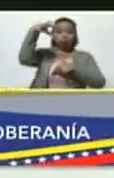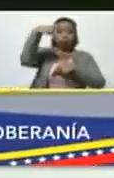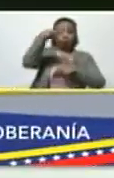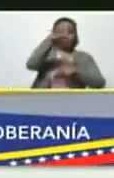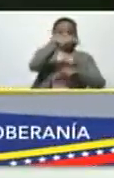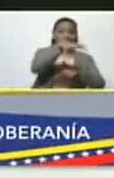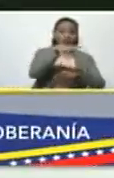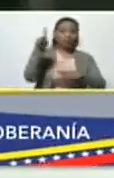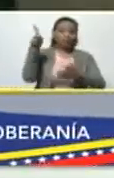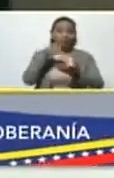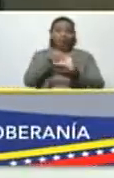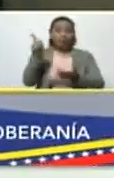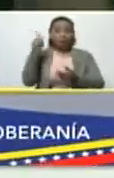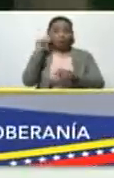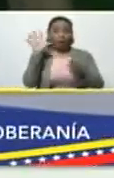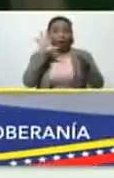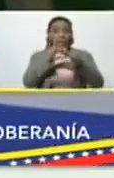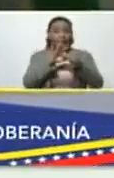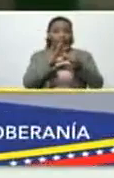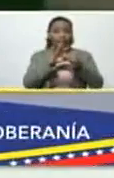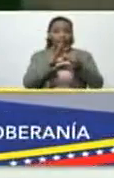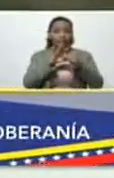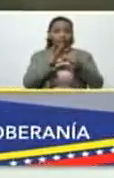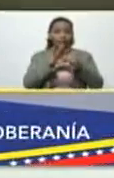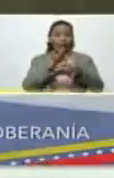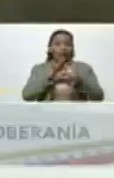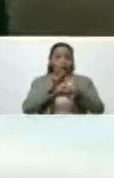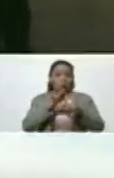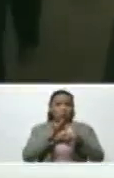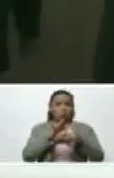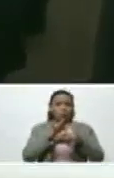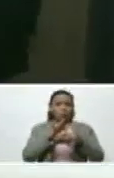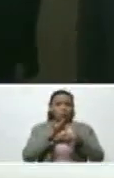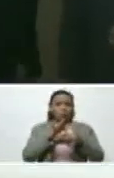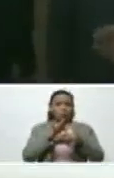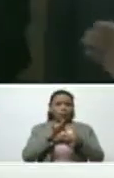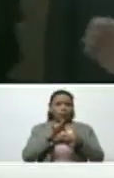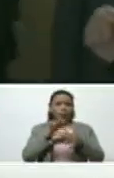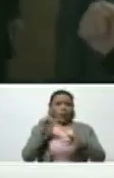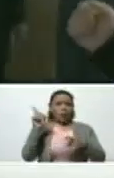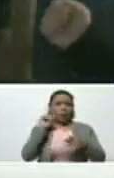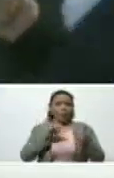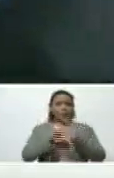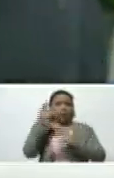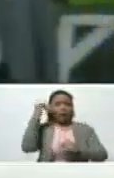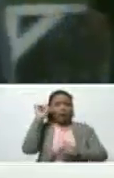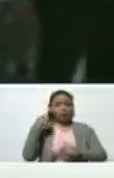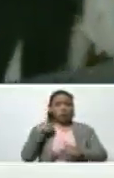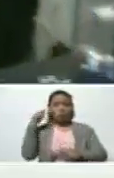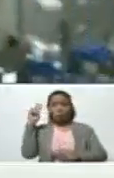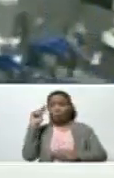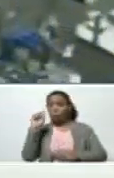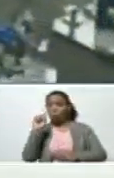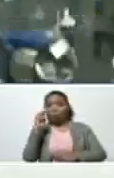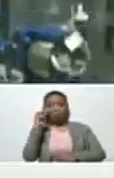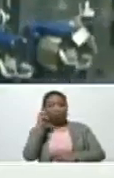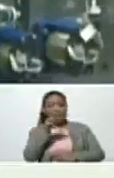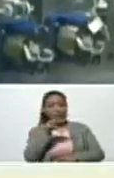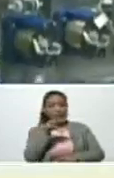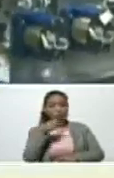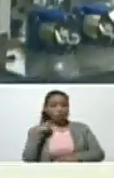Pareciera que tuvieran, ¿verdad, Silvia? Una alianza con los extraterrestres, los iraníes. Porque el desarrollo que tienen, yo no lo había visto. Yo he